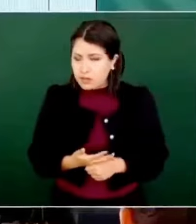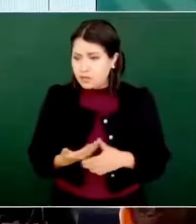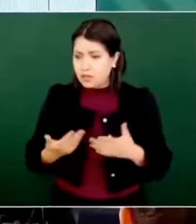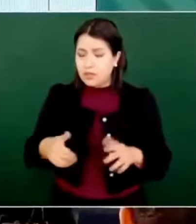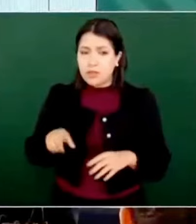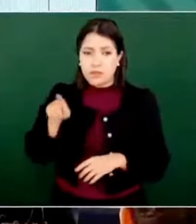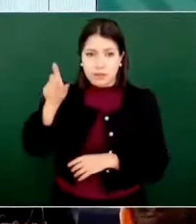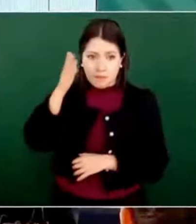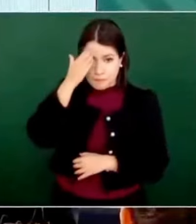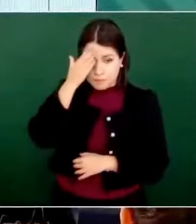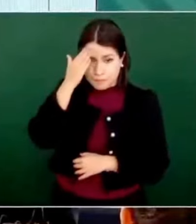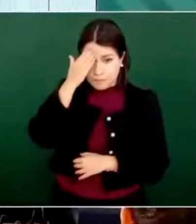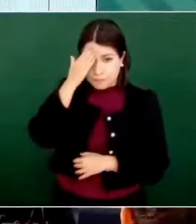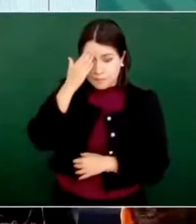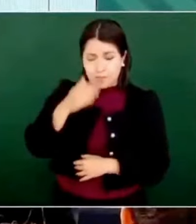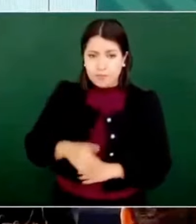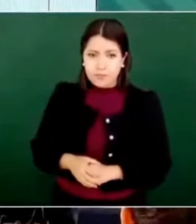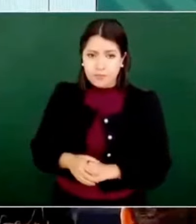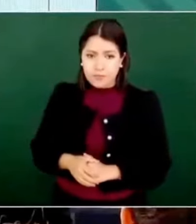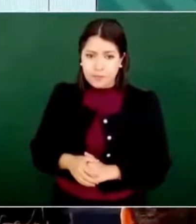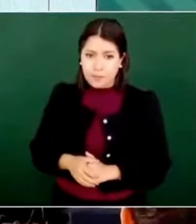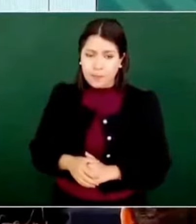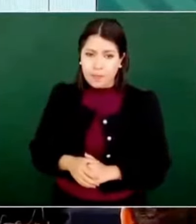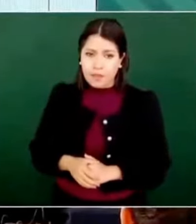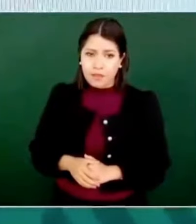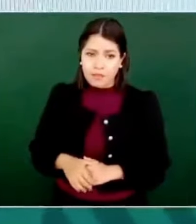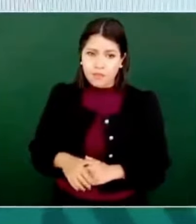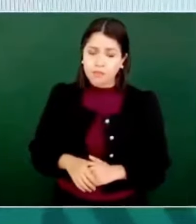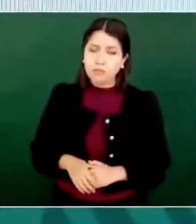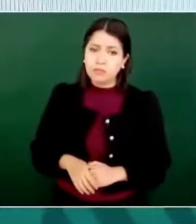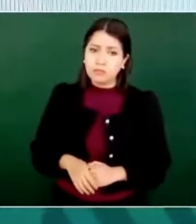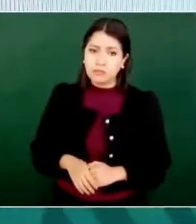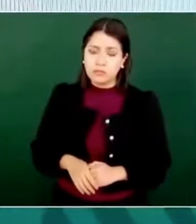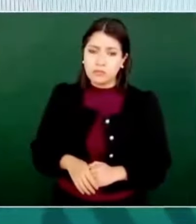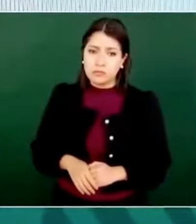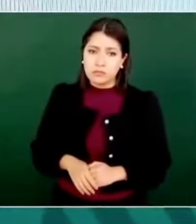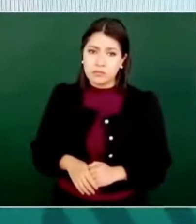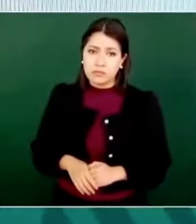procurador Murillo caran